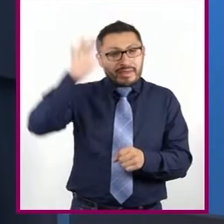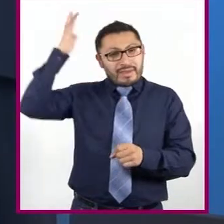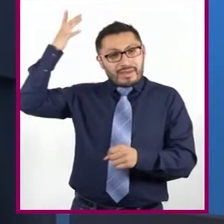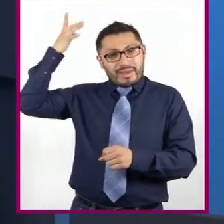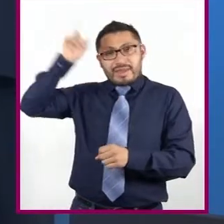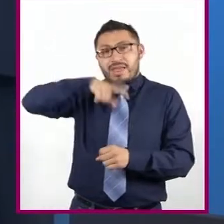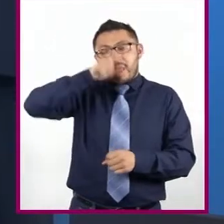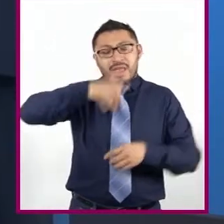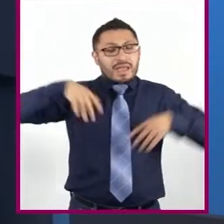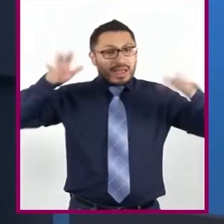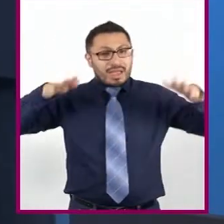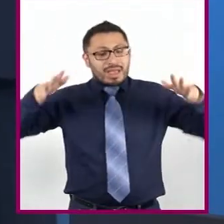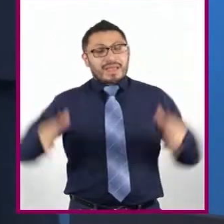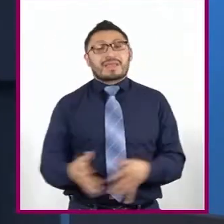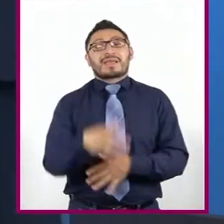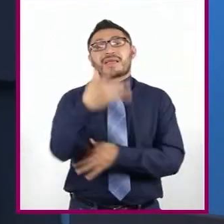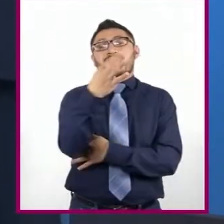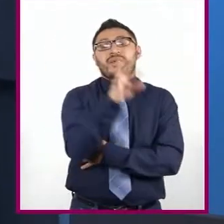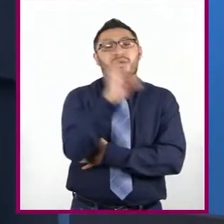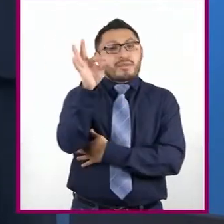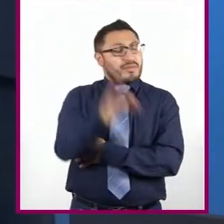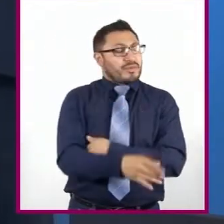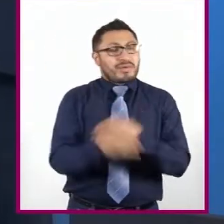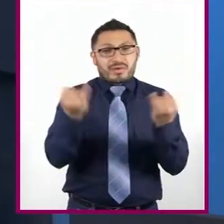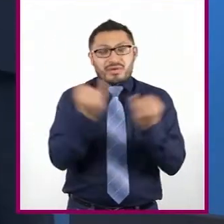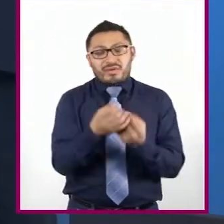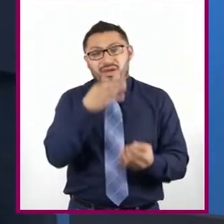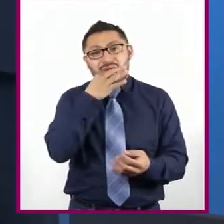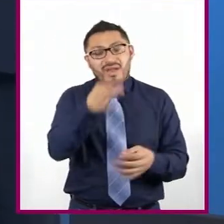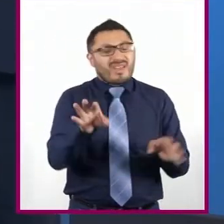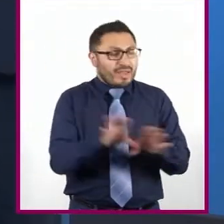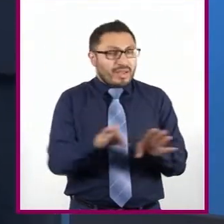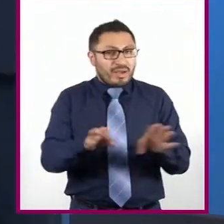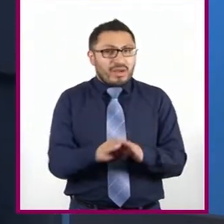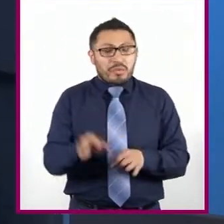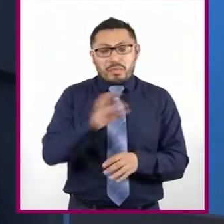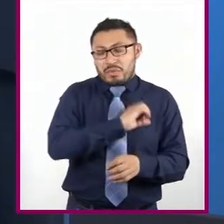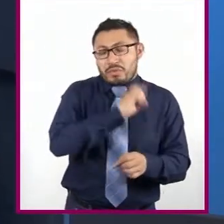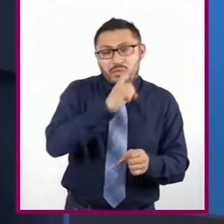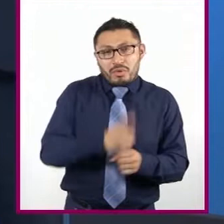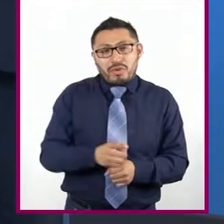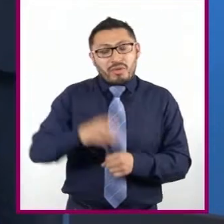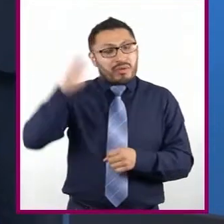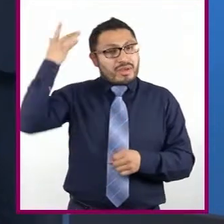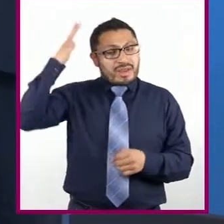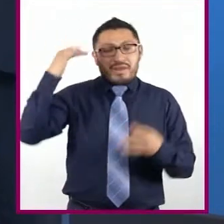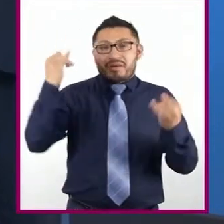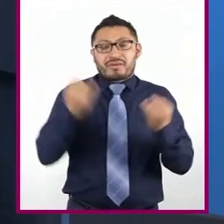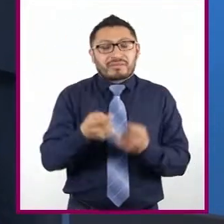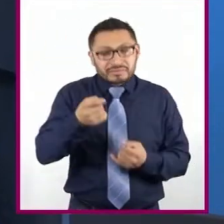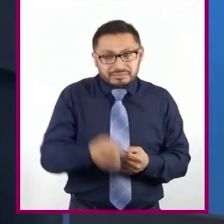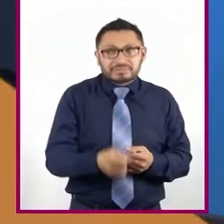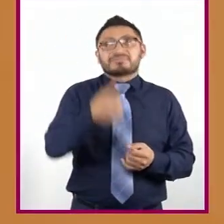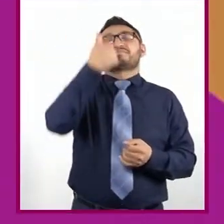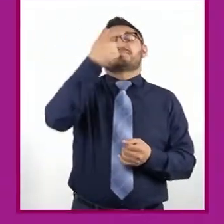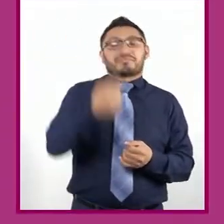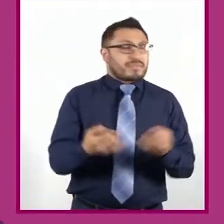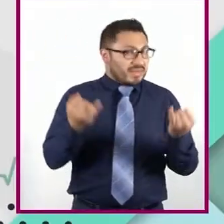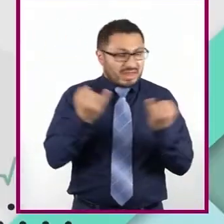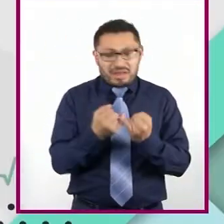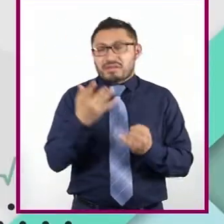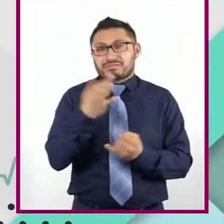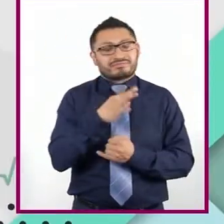del 50%. También podemos advertir que la probabilidad teórica de obtener un sol al lanzar una moneda es